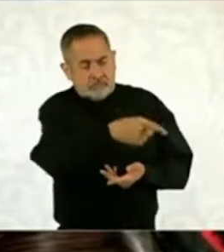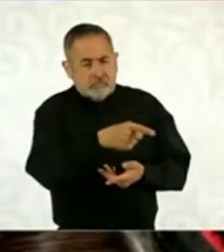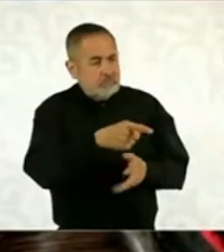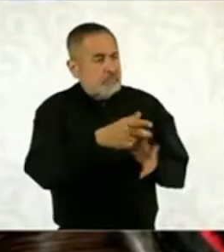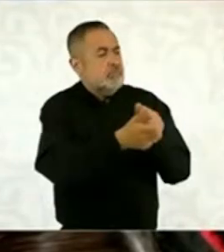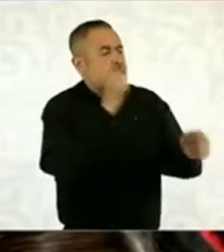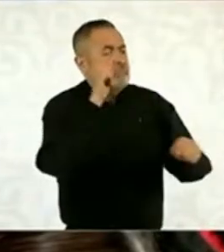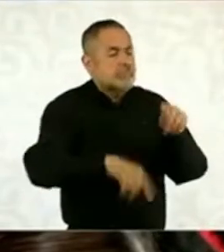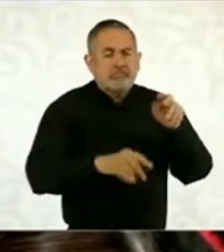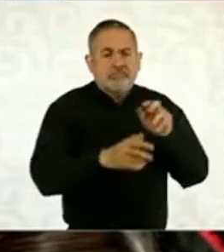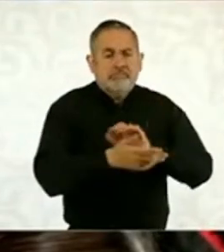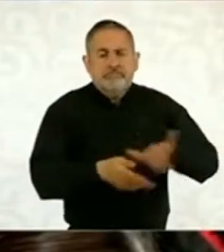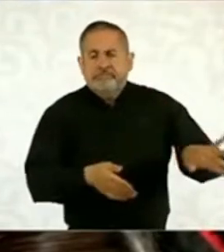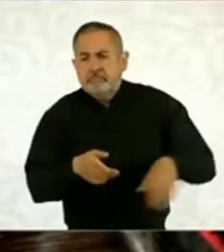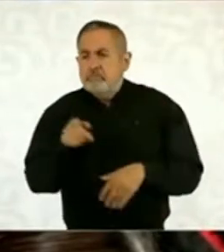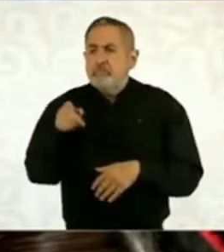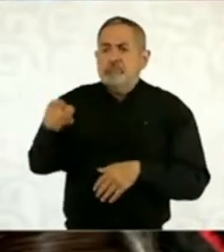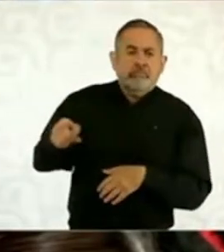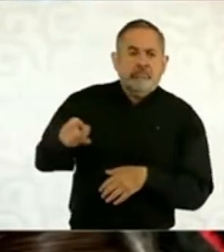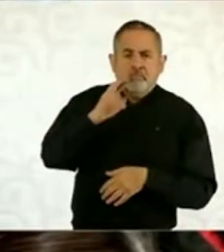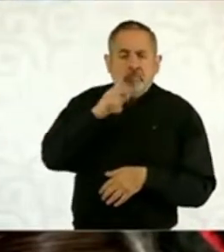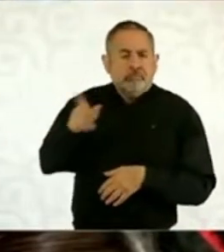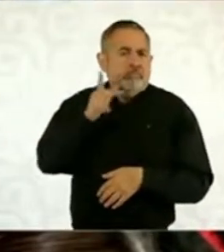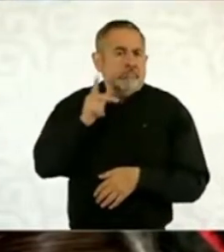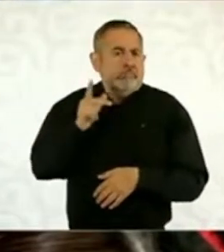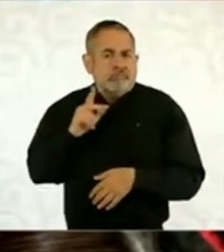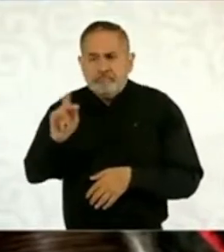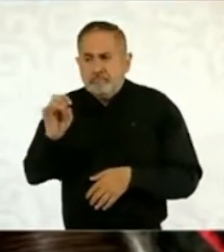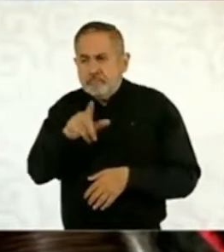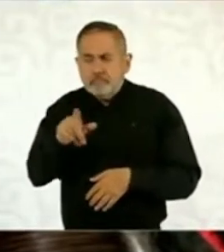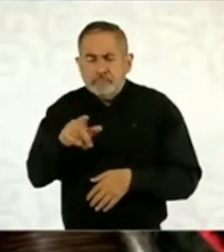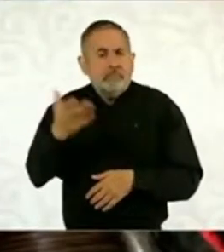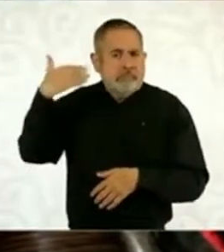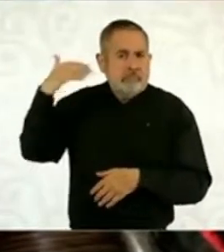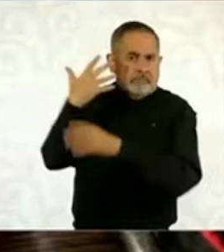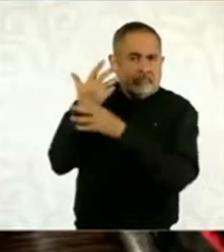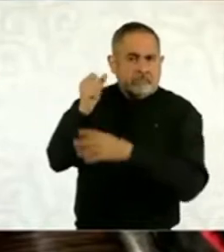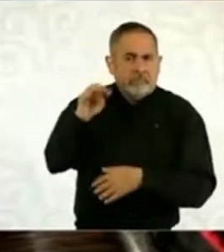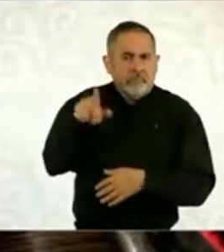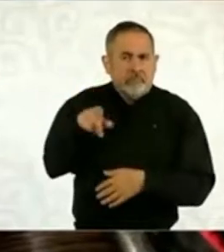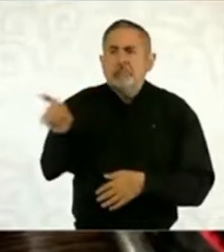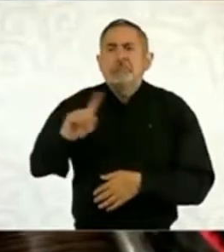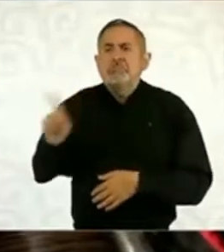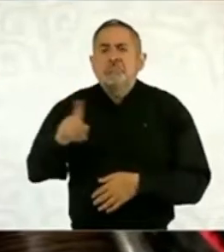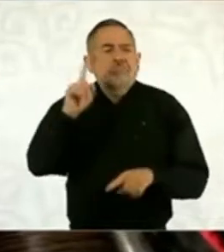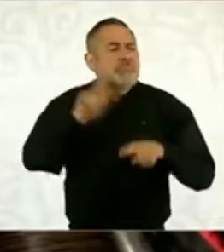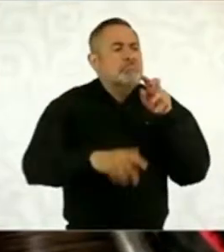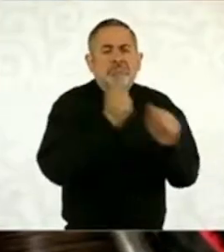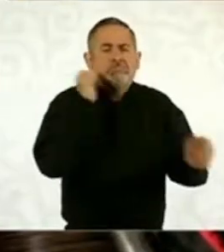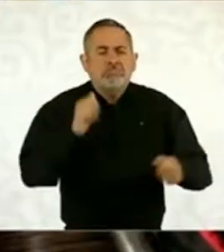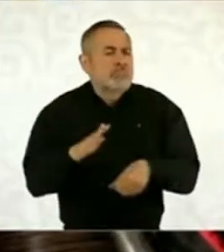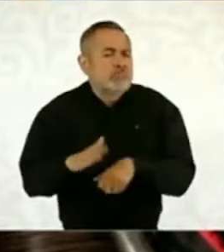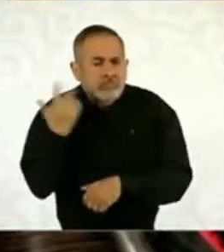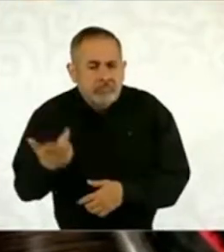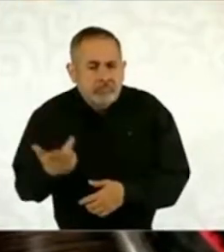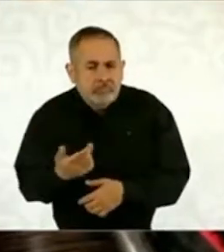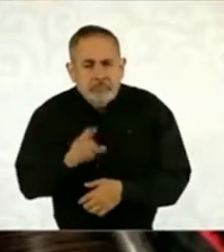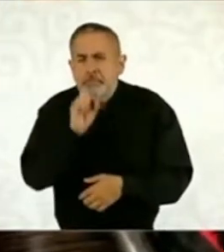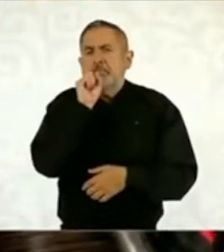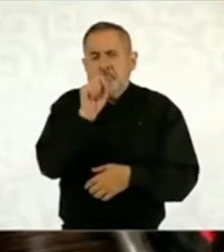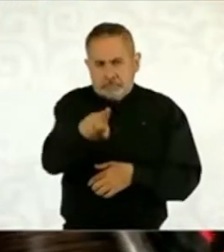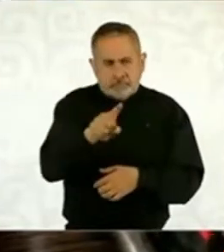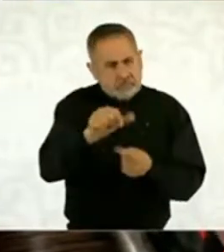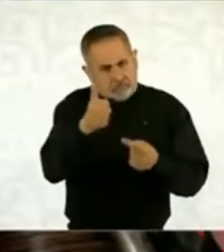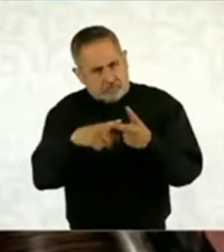soberanía energética promovida por el presidente Andrés Manuel López Obrador? Y en este mismo sentido de tema